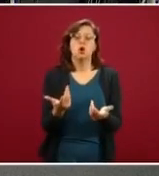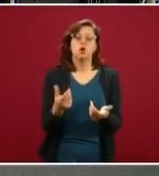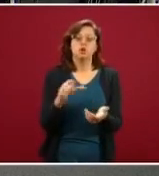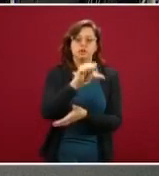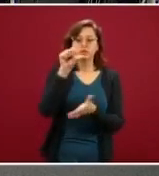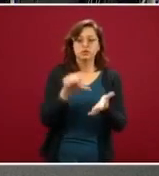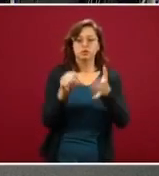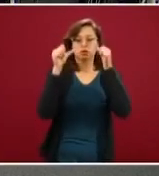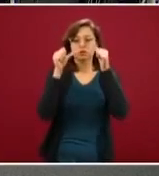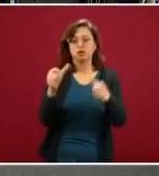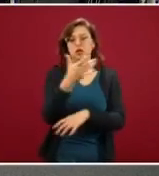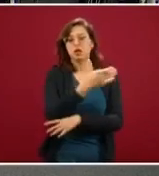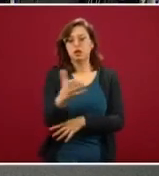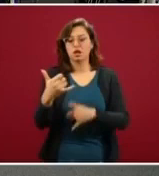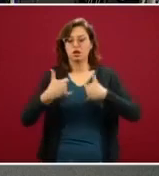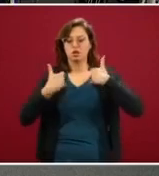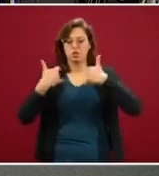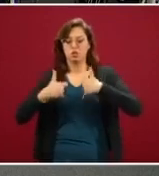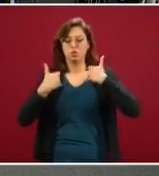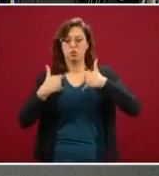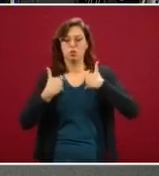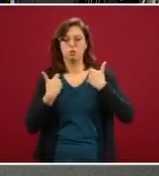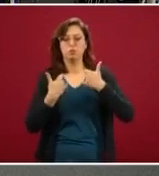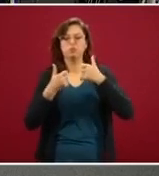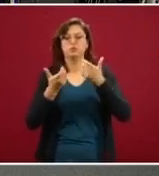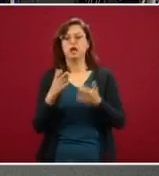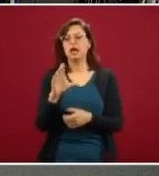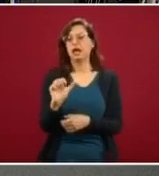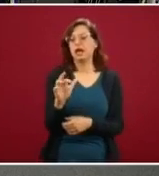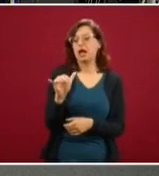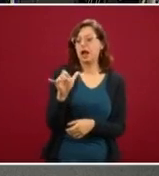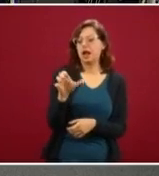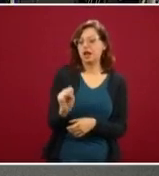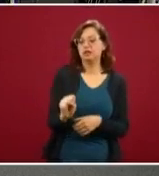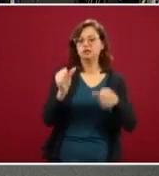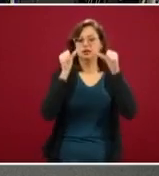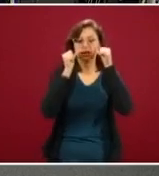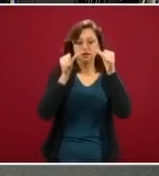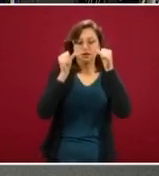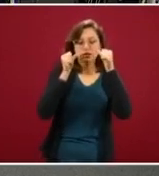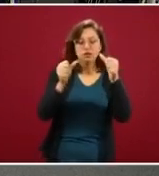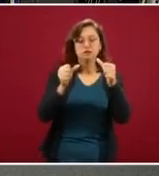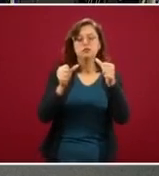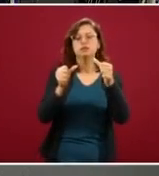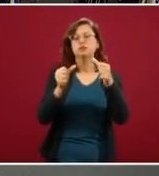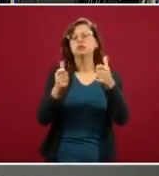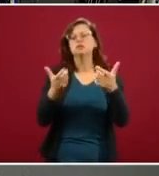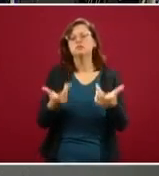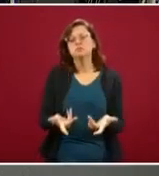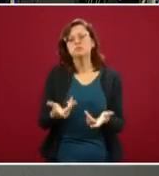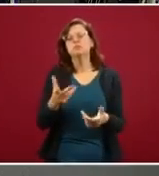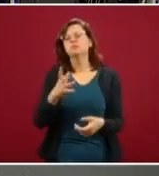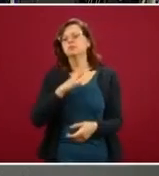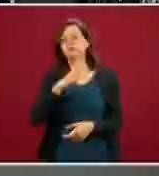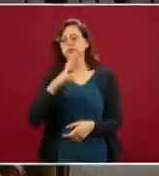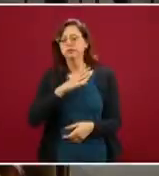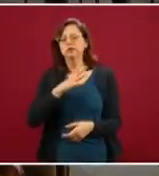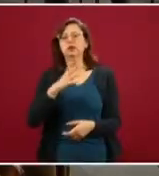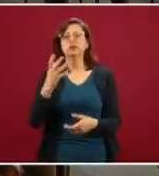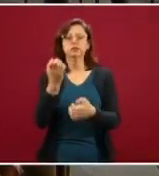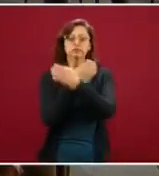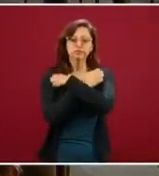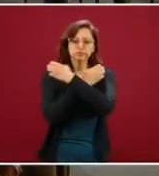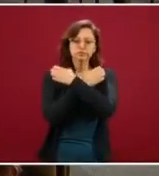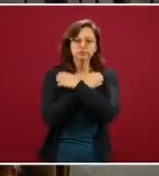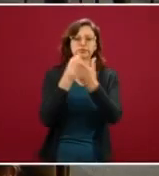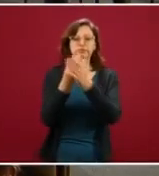de atención rural al adolescente, nosotros le llamamos CARAS. Se les da un enfoque